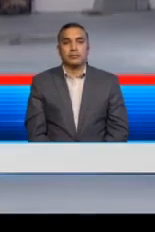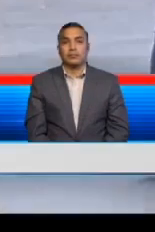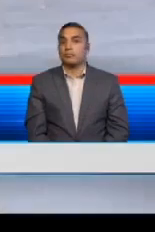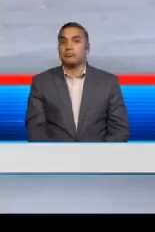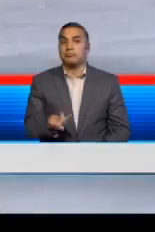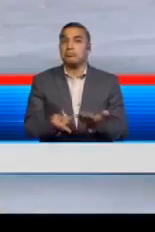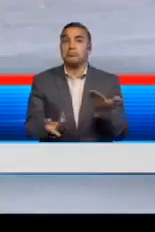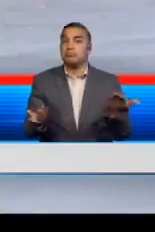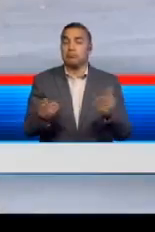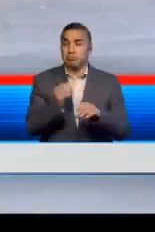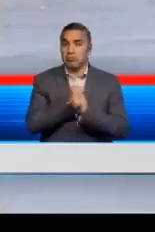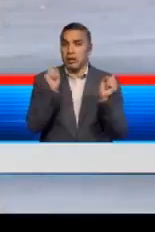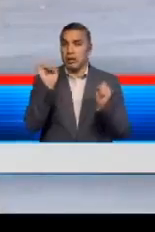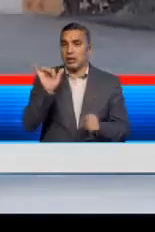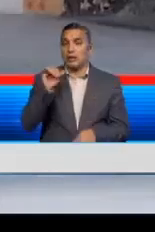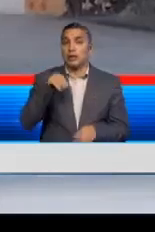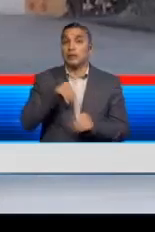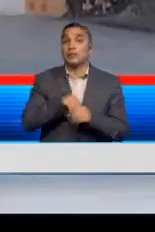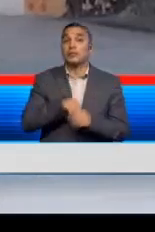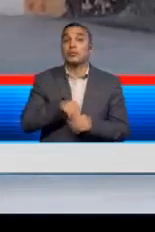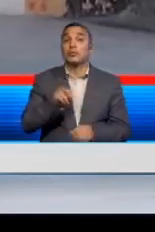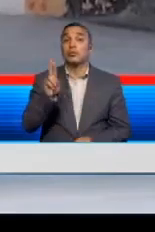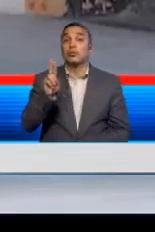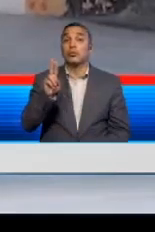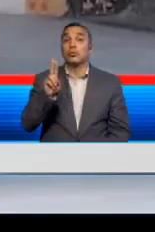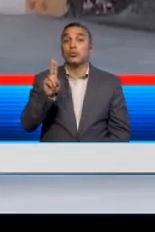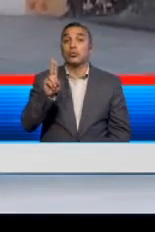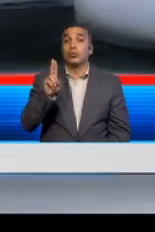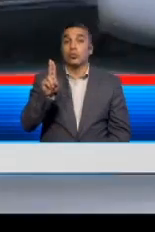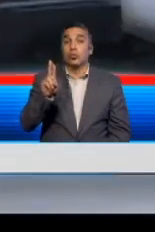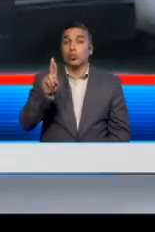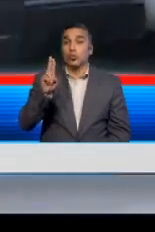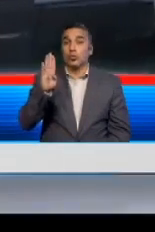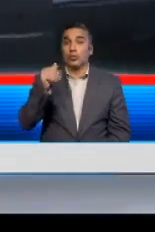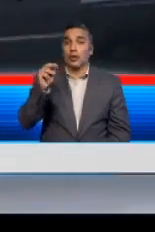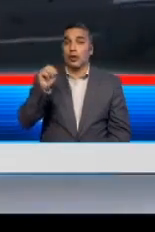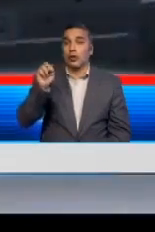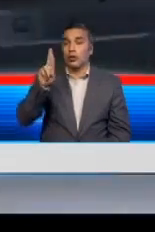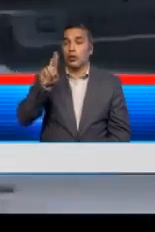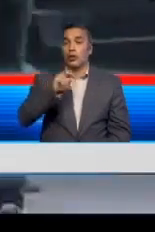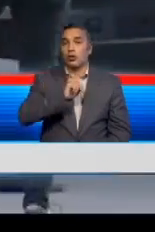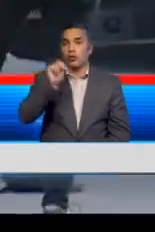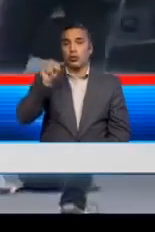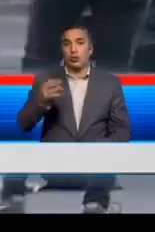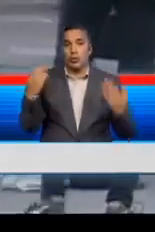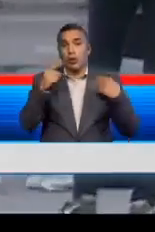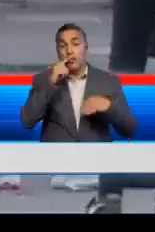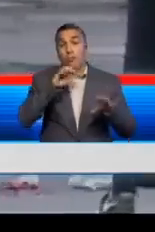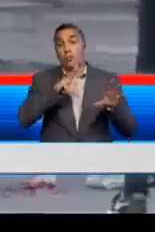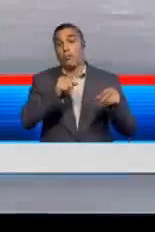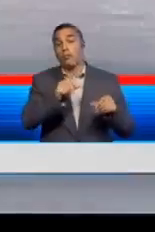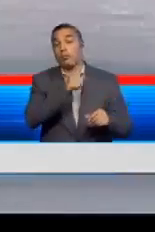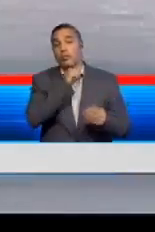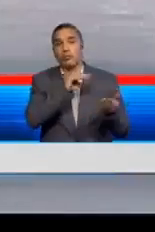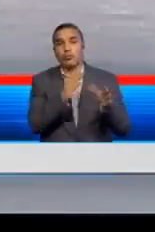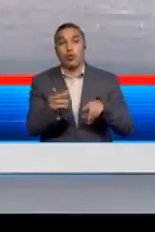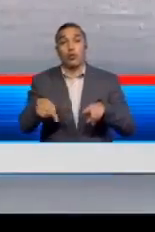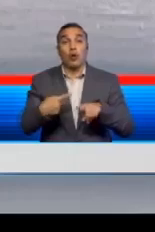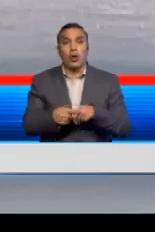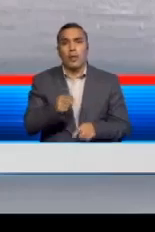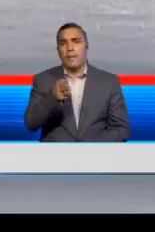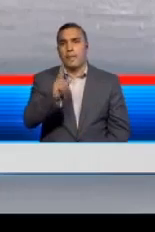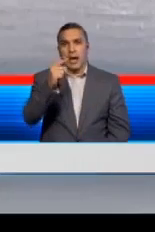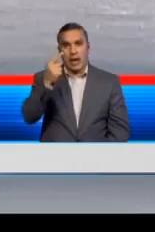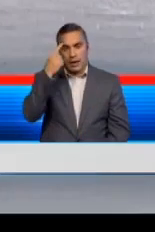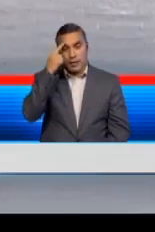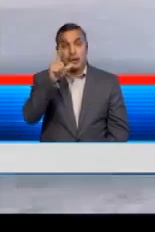El hecho se registró la mañana del sábado en la ciudadela Urbanor, en el norte de Guayaquil. Un presunto asaltante murió luego de recibir un disparo